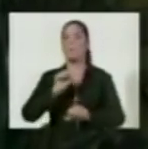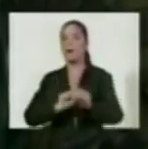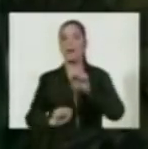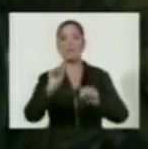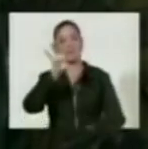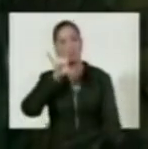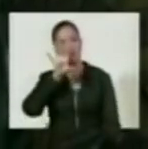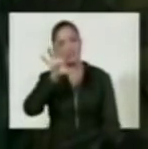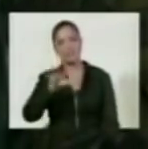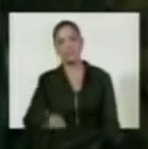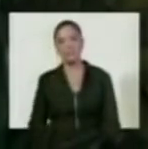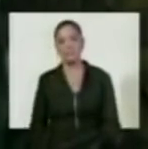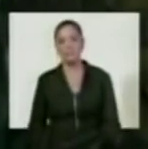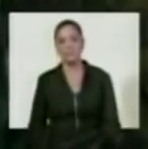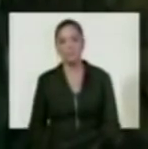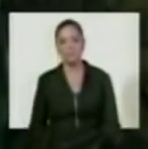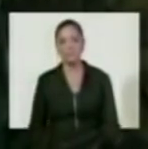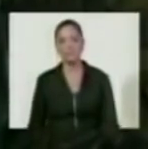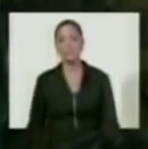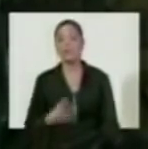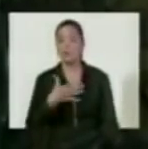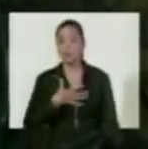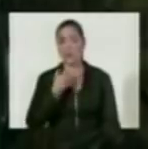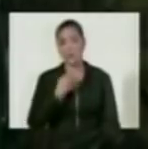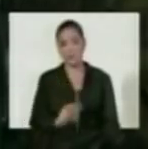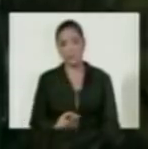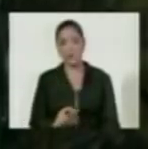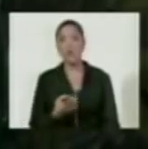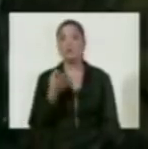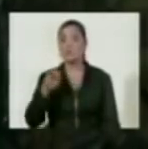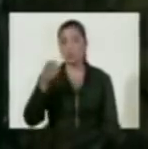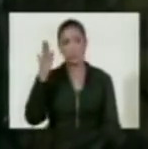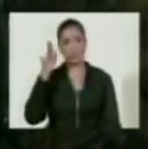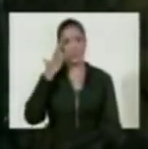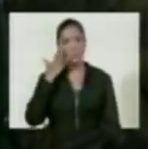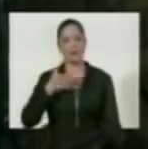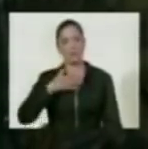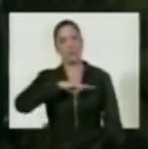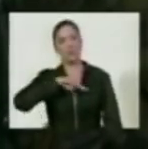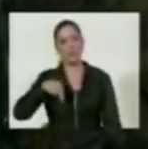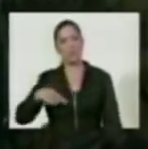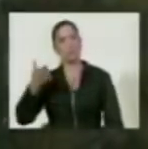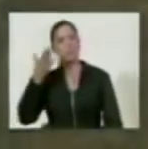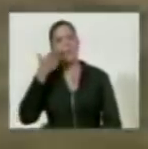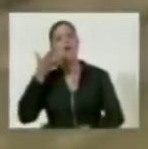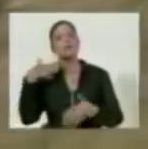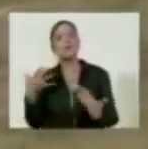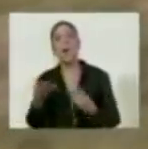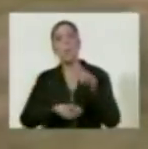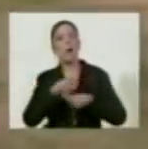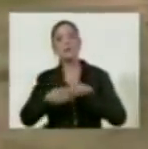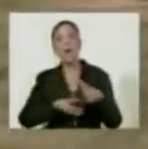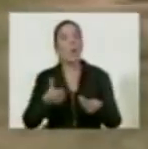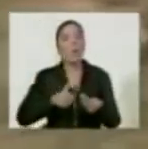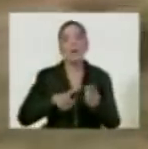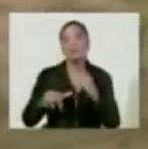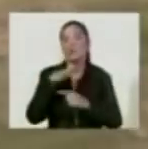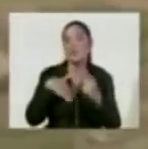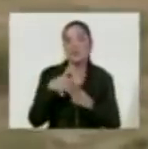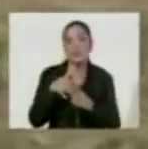patria. Y yo quiero, mi comandante en jefe, que usted sepa que nosotros sabemos lo que vamos a hacer ante cualquier circunstancia